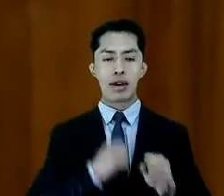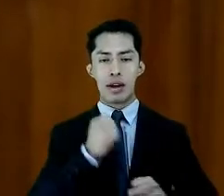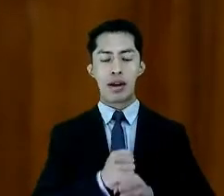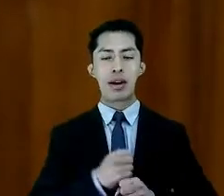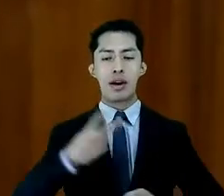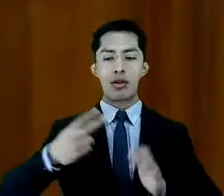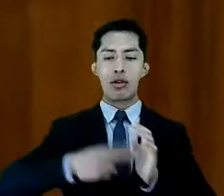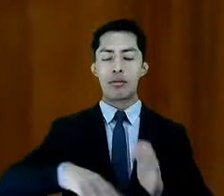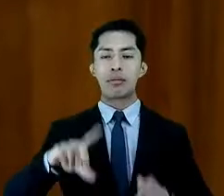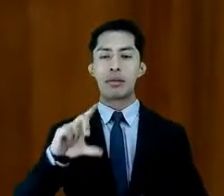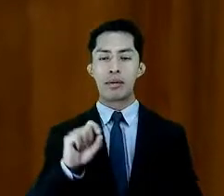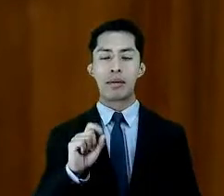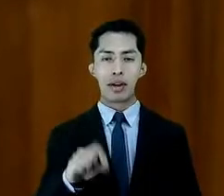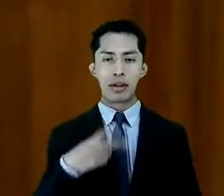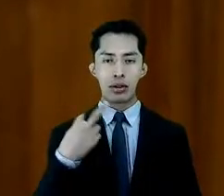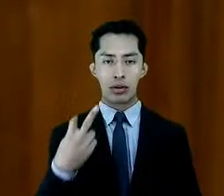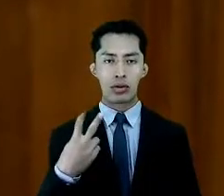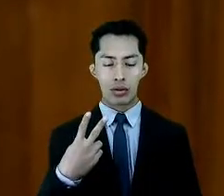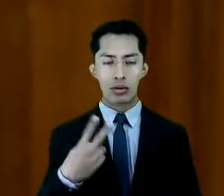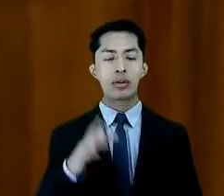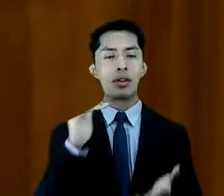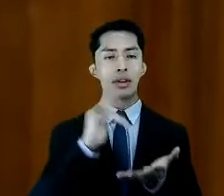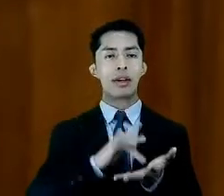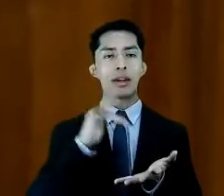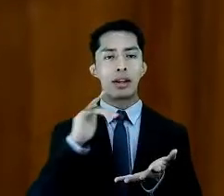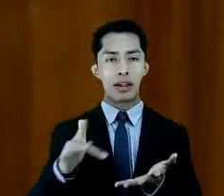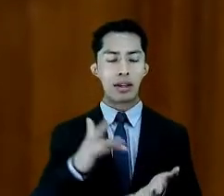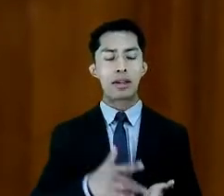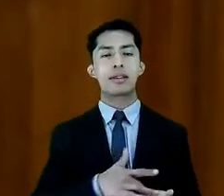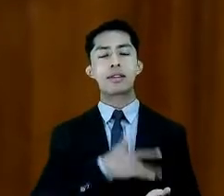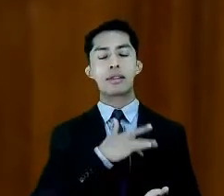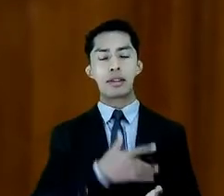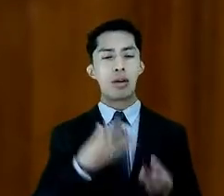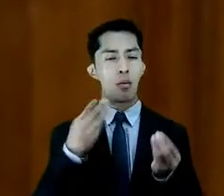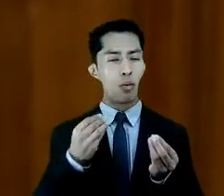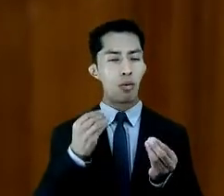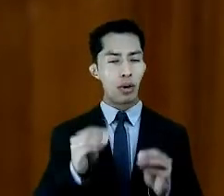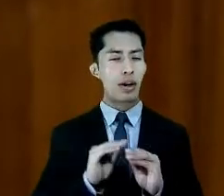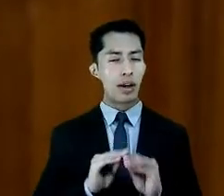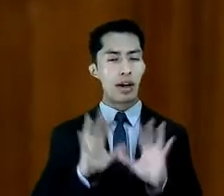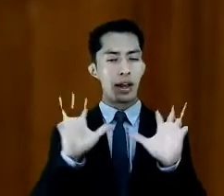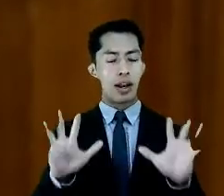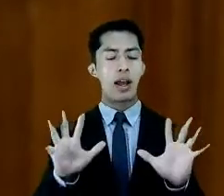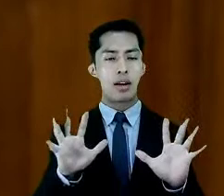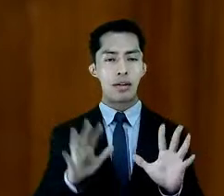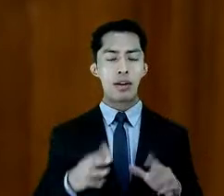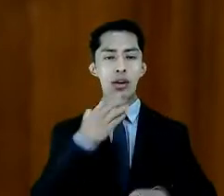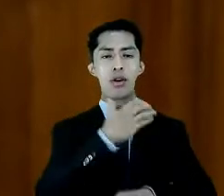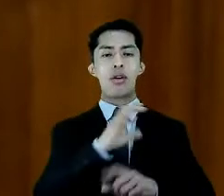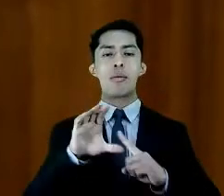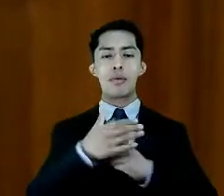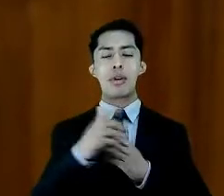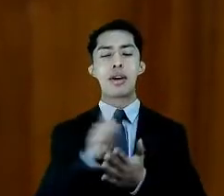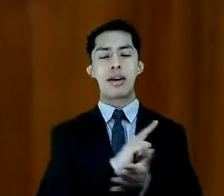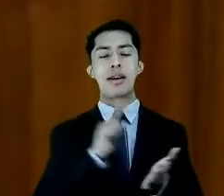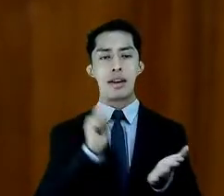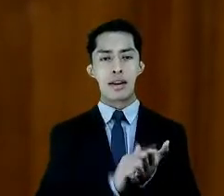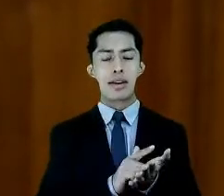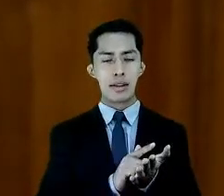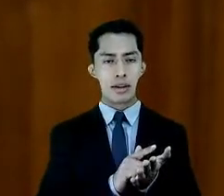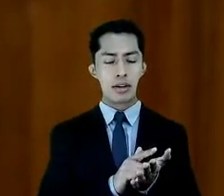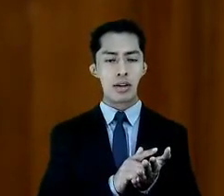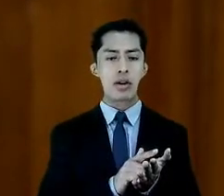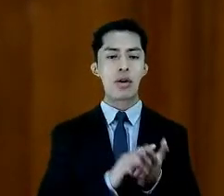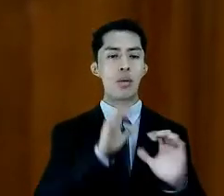de 2022. Agradeciendo de manera muy puntual a las comisiones legislativas